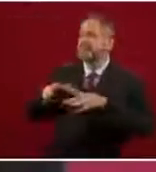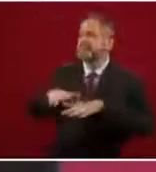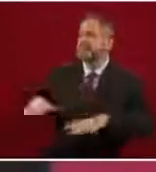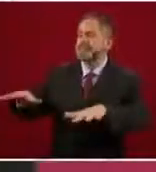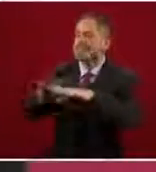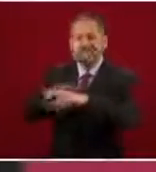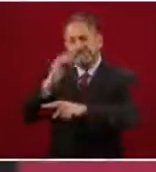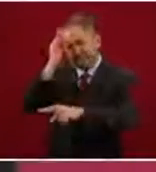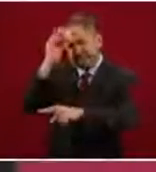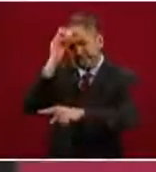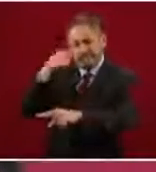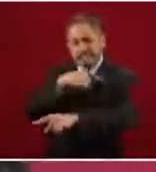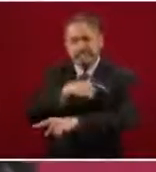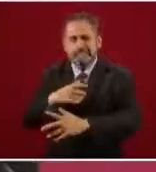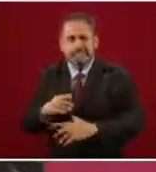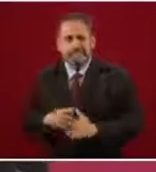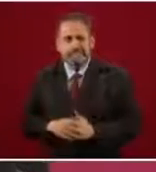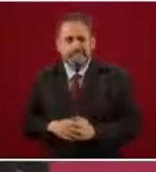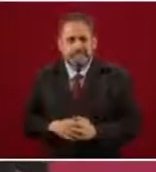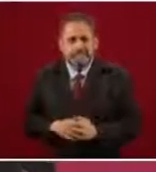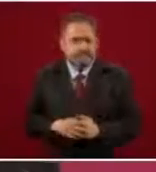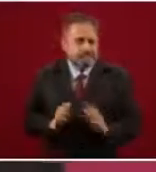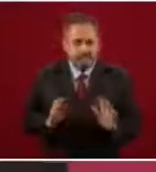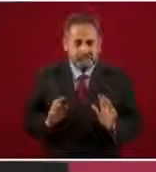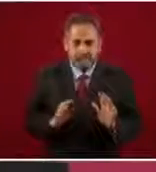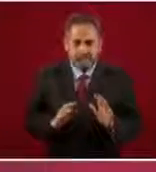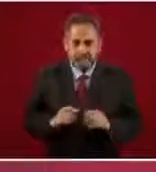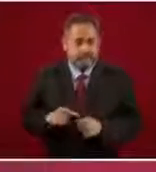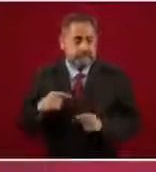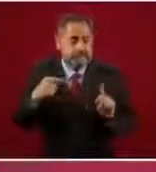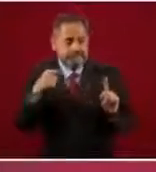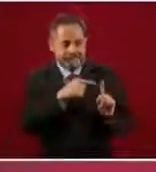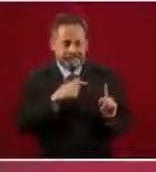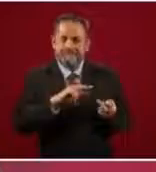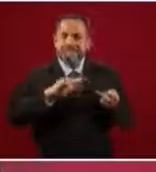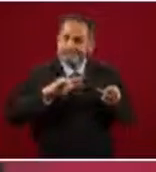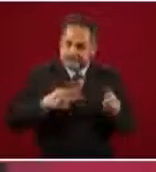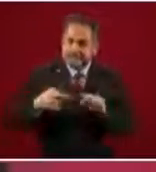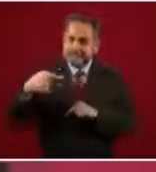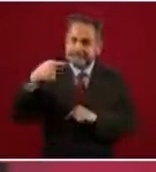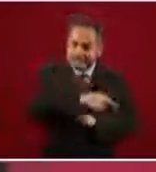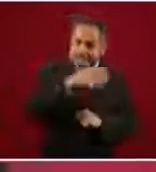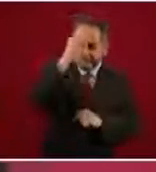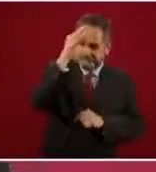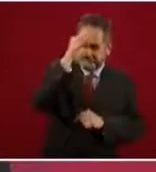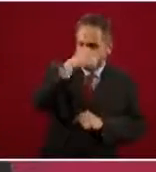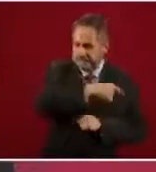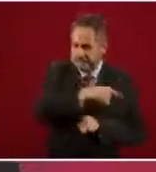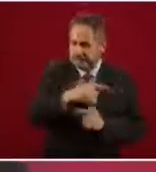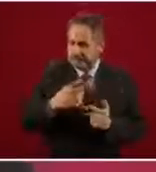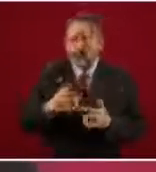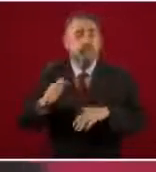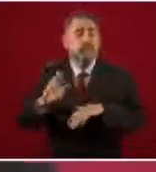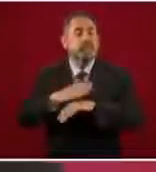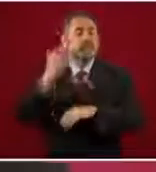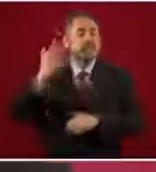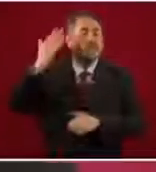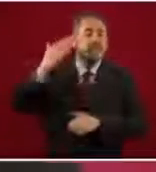es tonto. Y tonto es el que piensa que el pueblo es tonto. Porque antes la